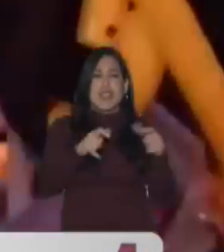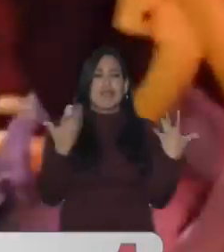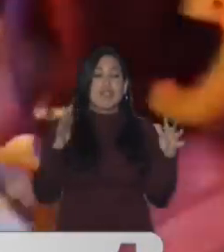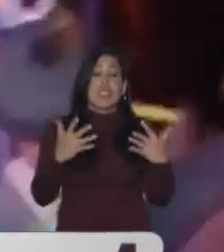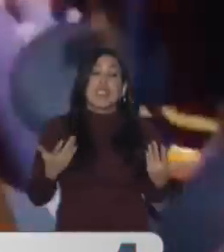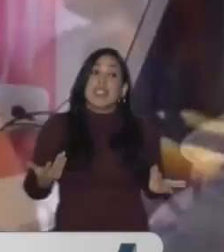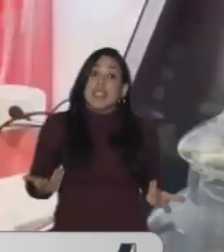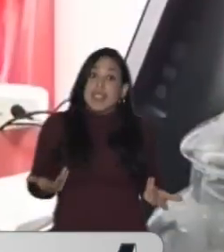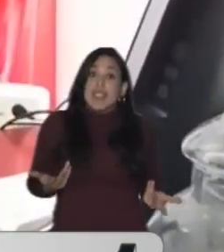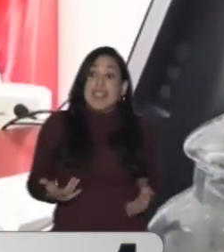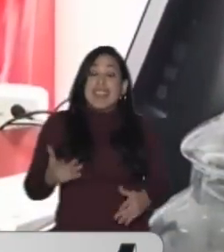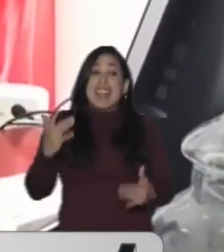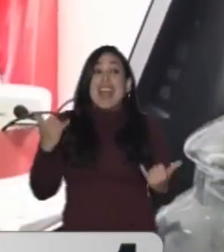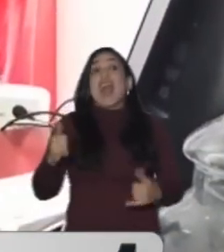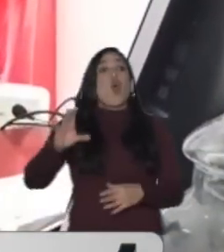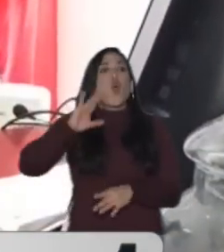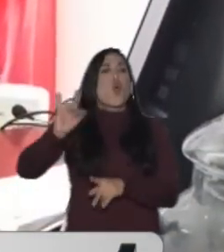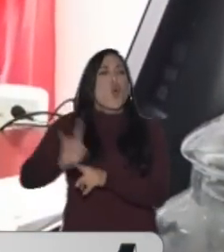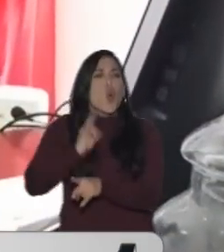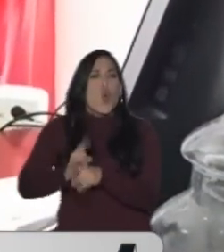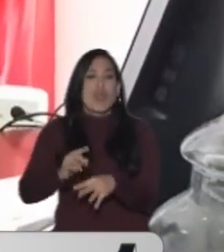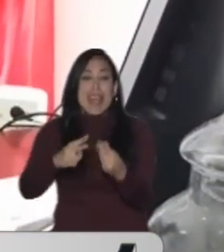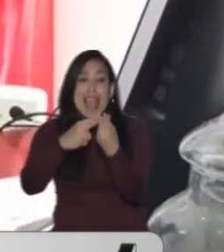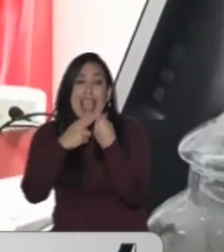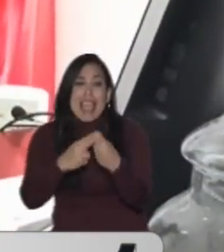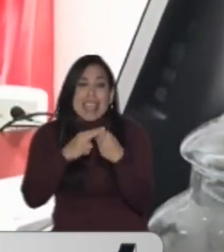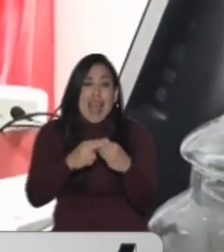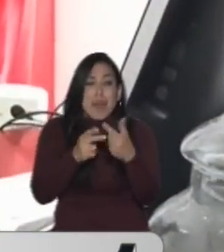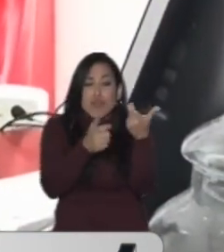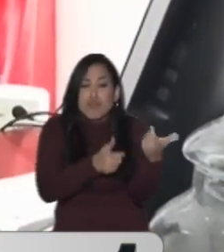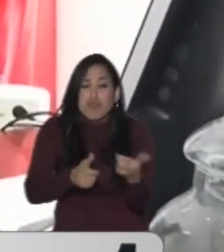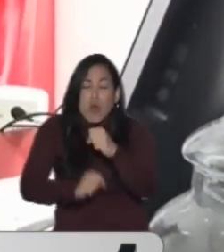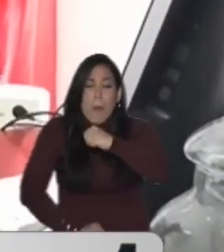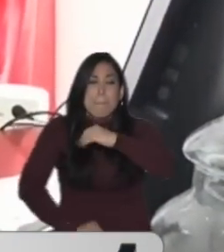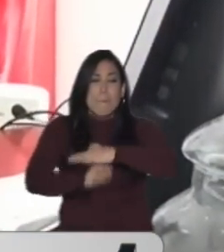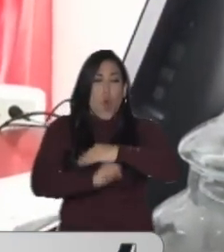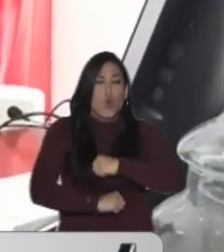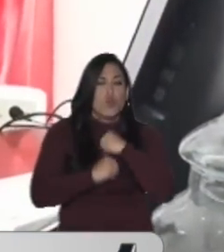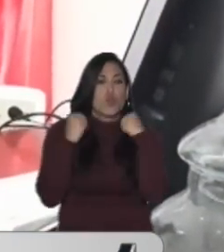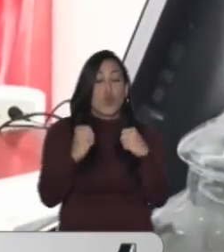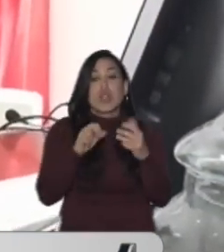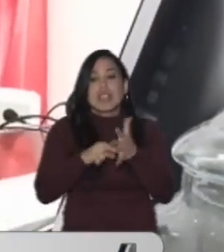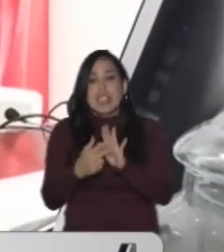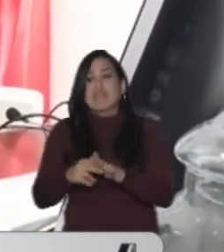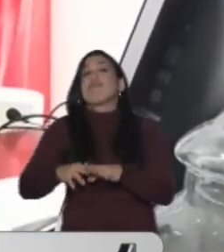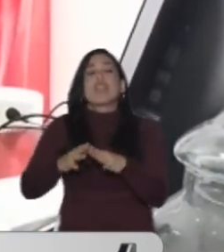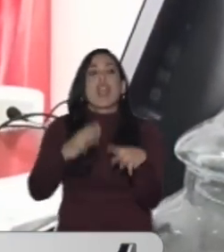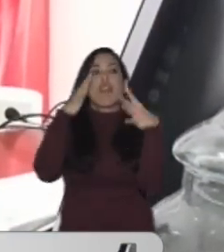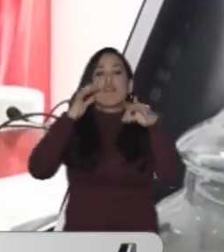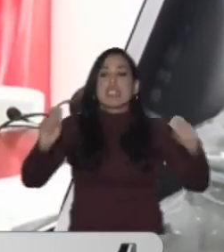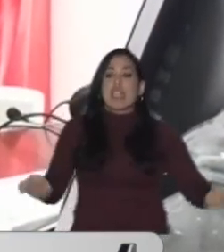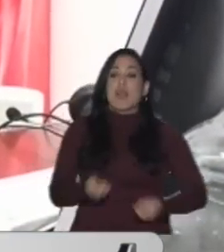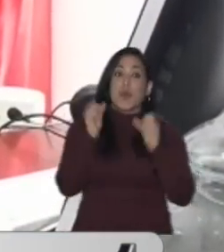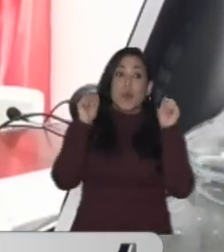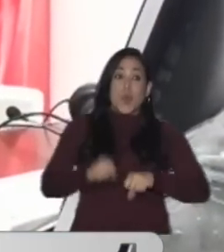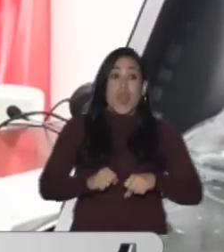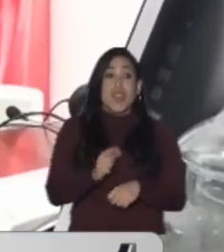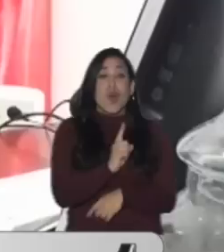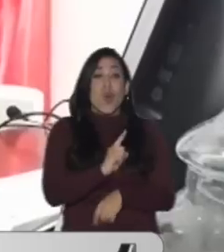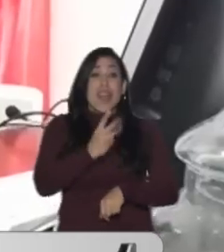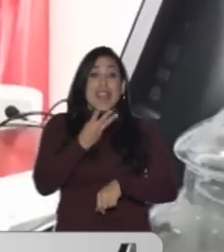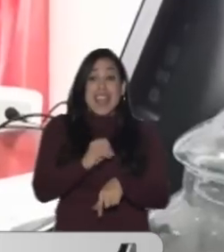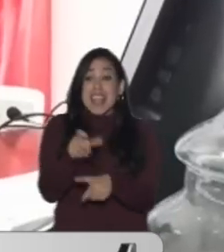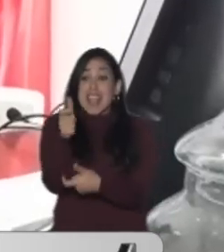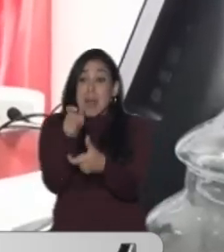En este evento utilizaron equipos hidráulicos y equipos de cuerdas para poder llevar a buen fin este rescate. Más de